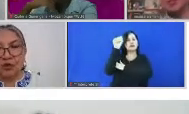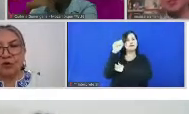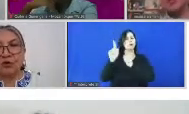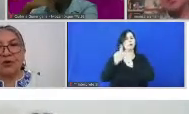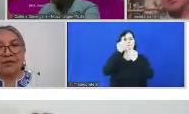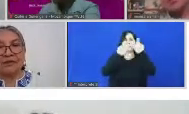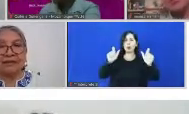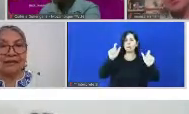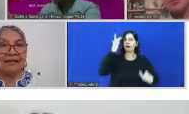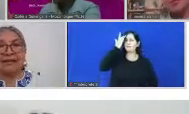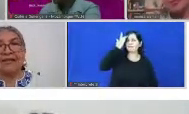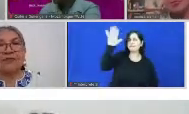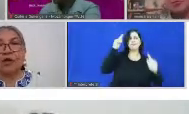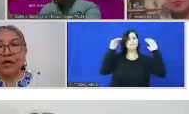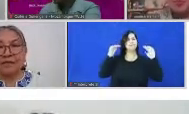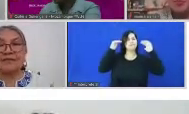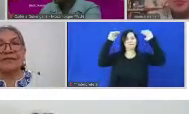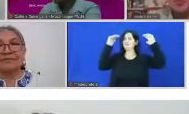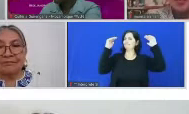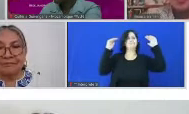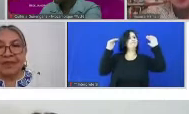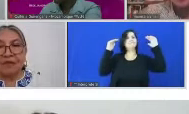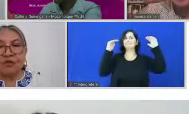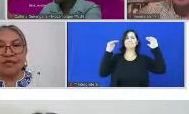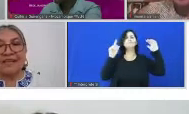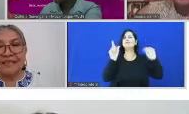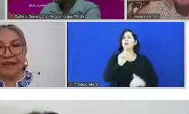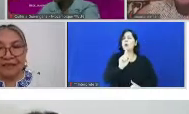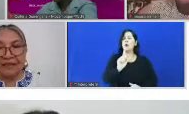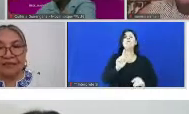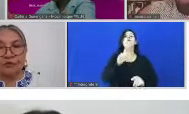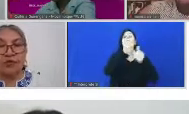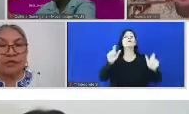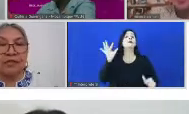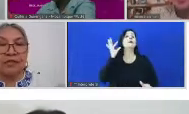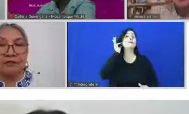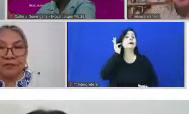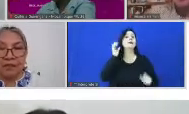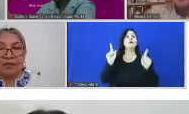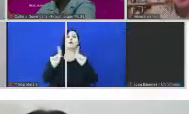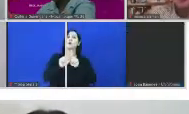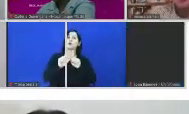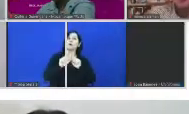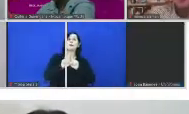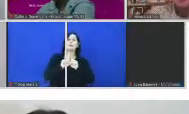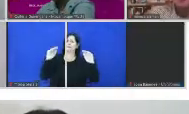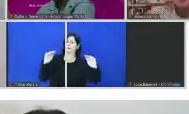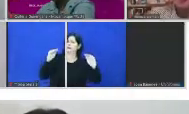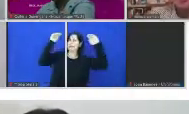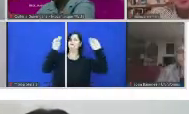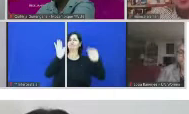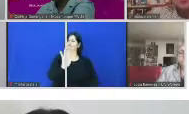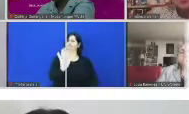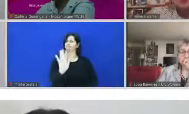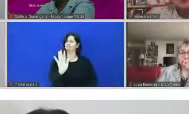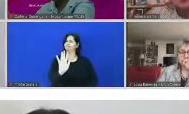solo de mujeres, digamos, de clase alta. Justamente el feminismo que